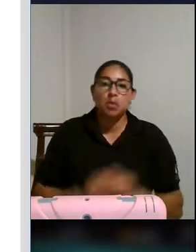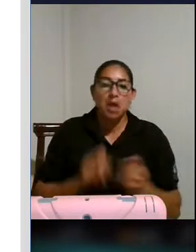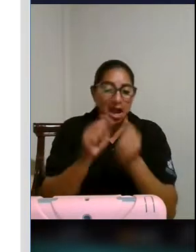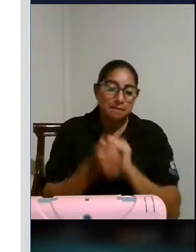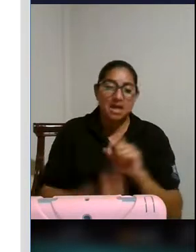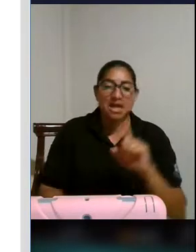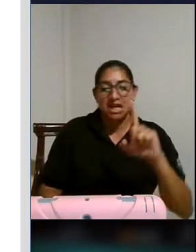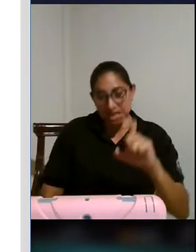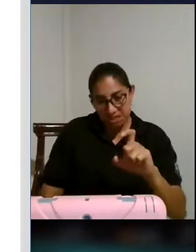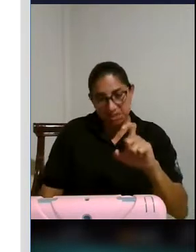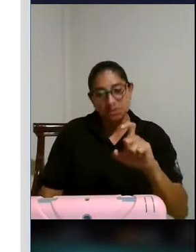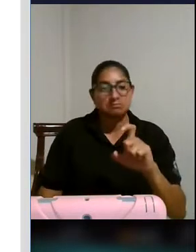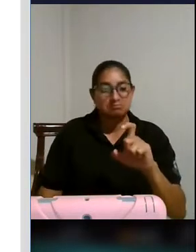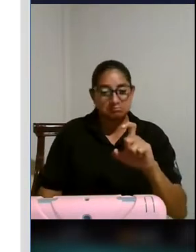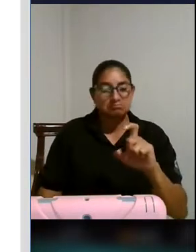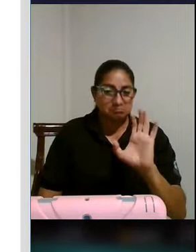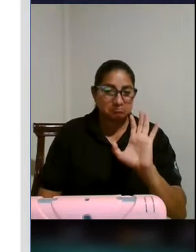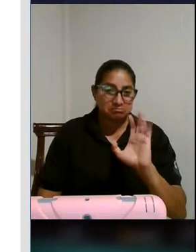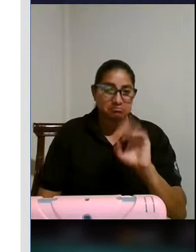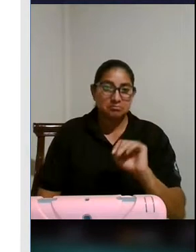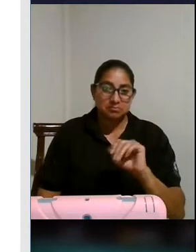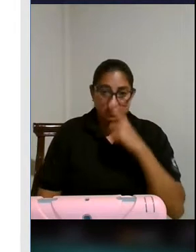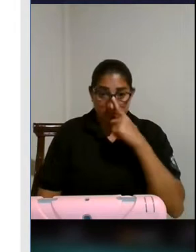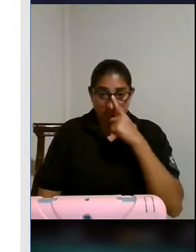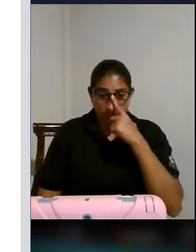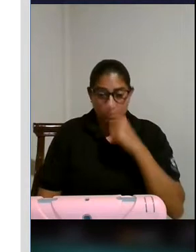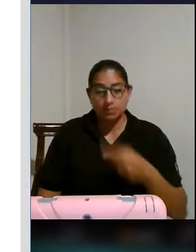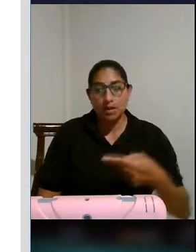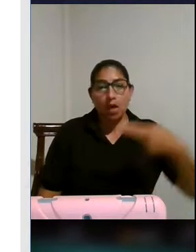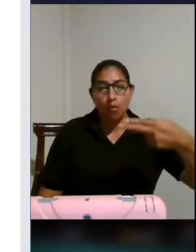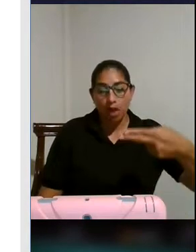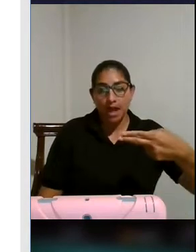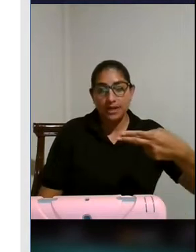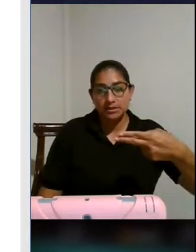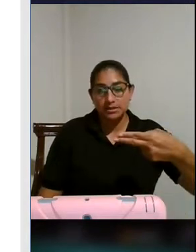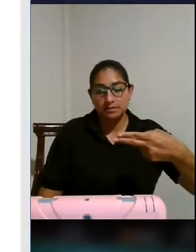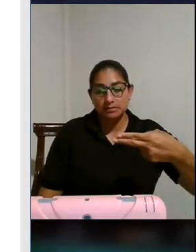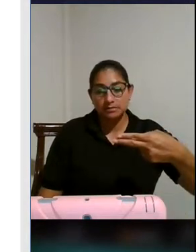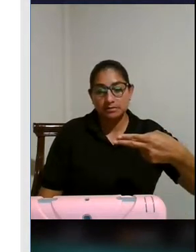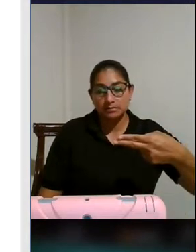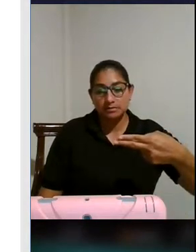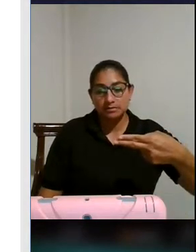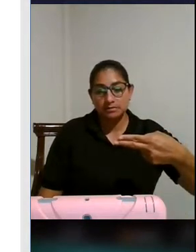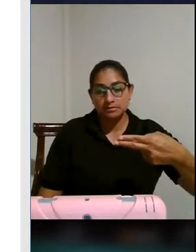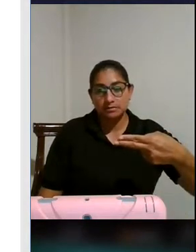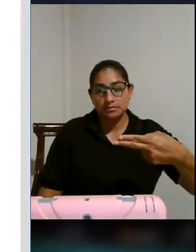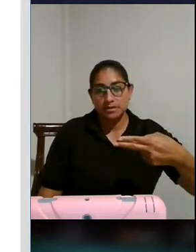Ven, entonces ahí hay un h en todas. Usted puede sacarlo a factor común.